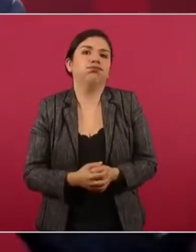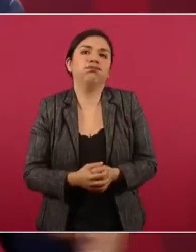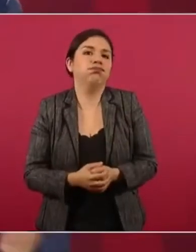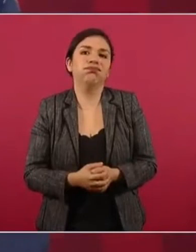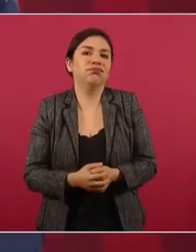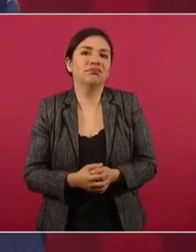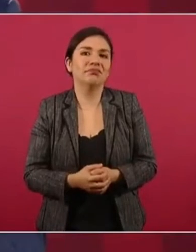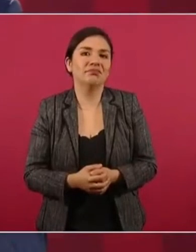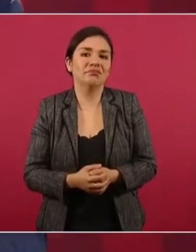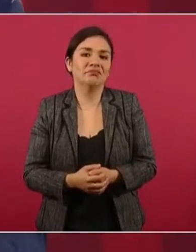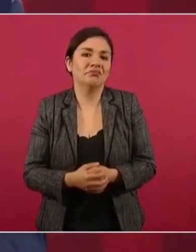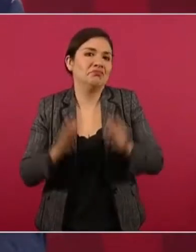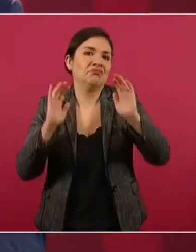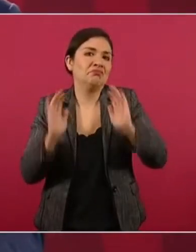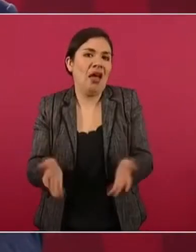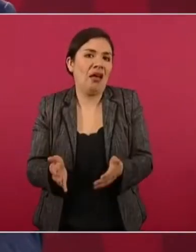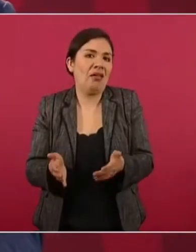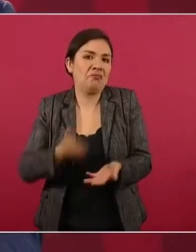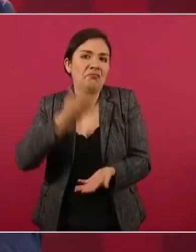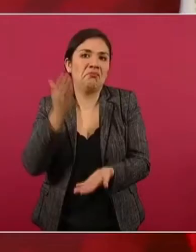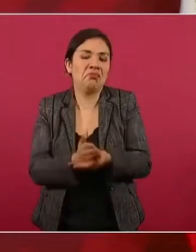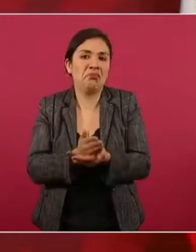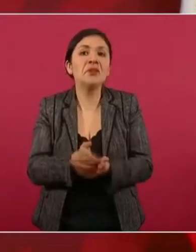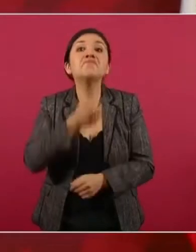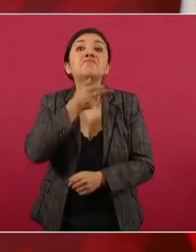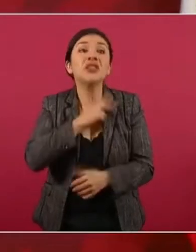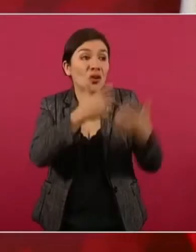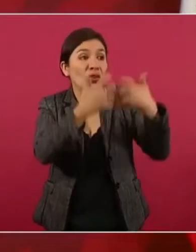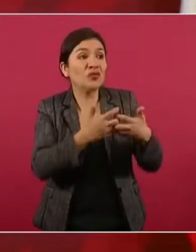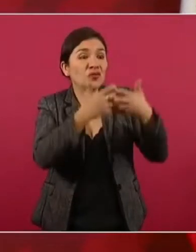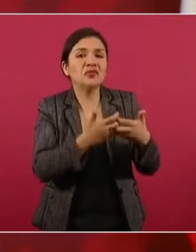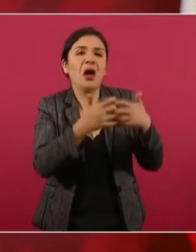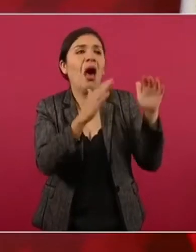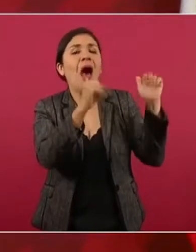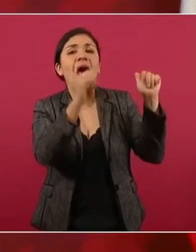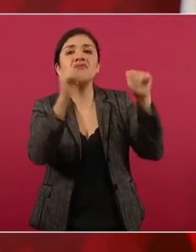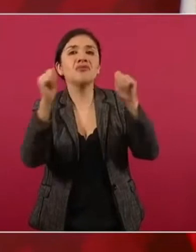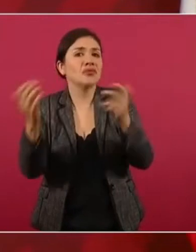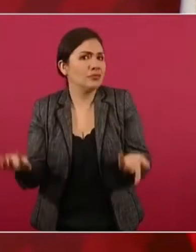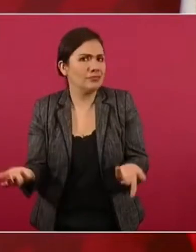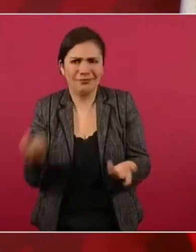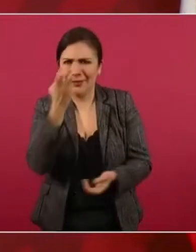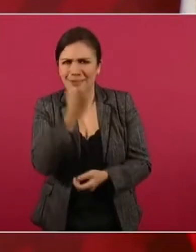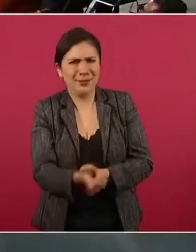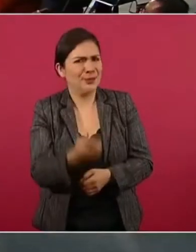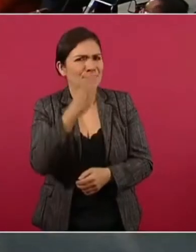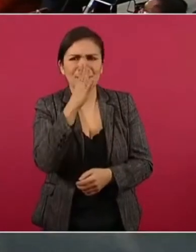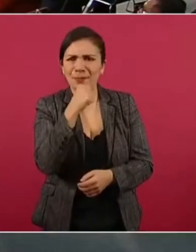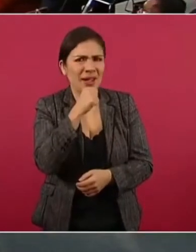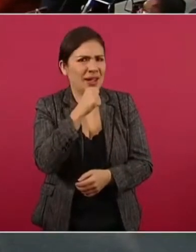Adiós, industria petrolera. No podemos.